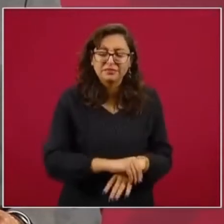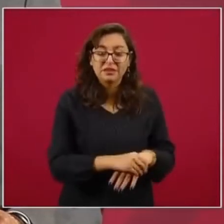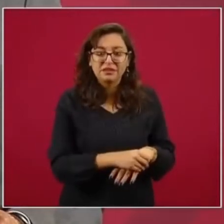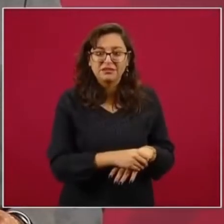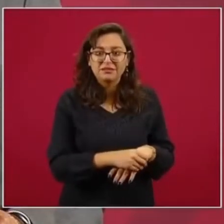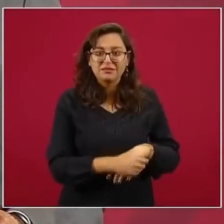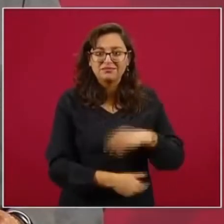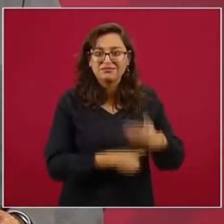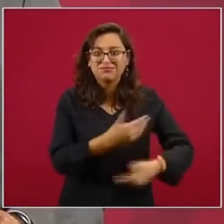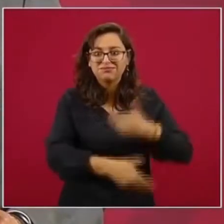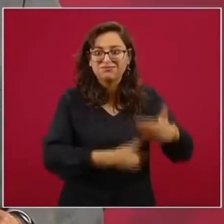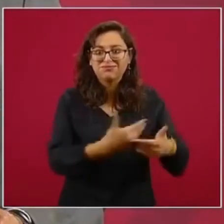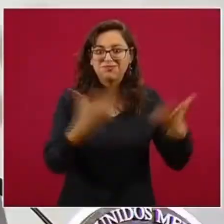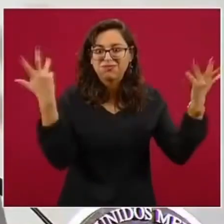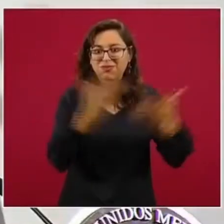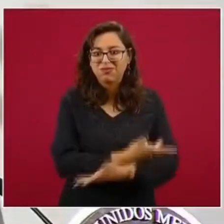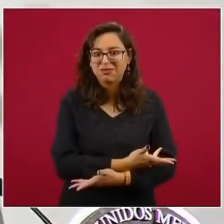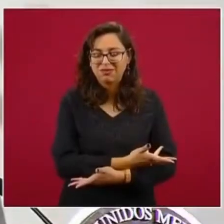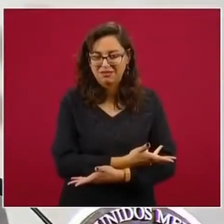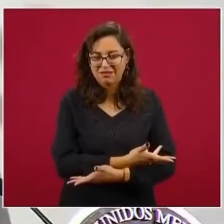además